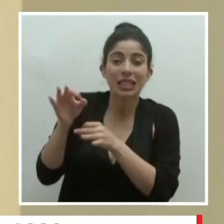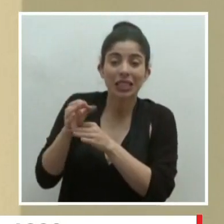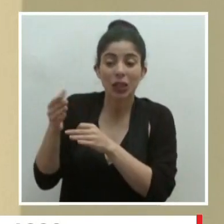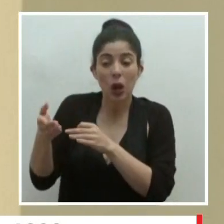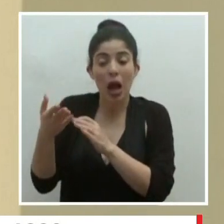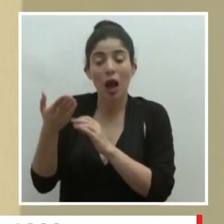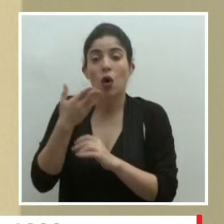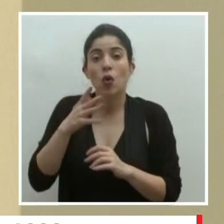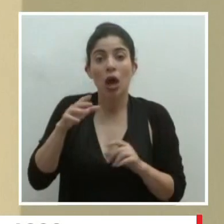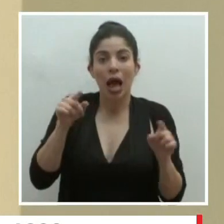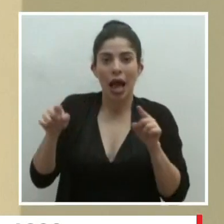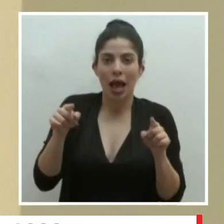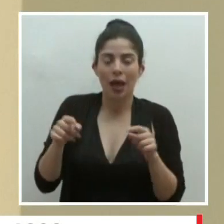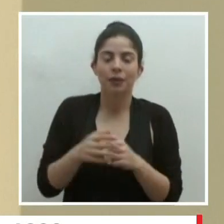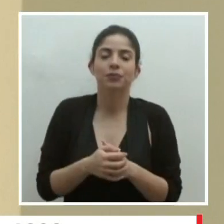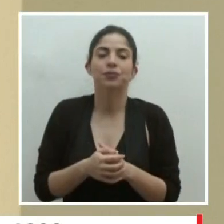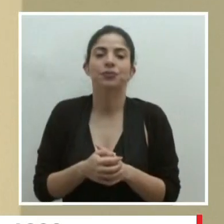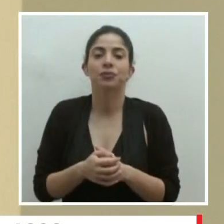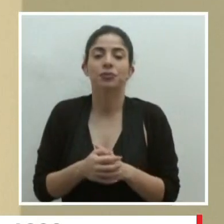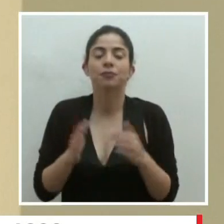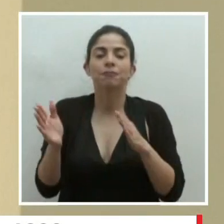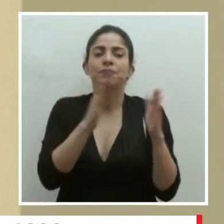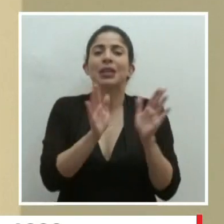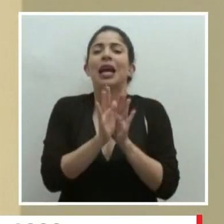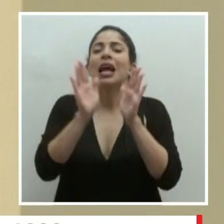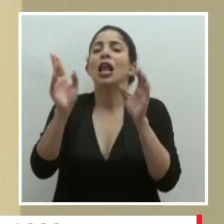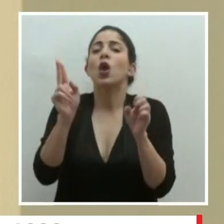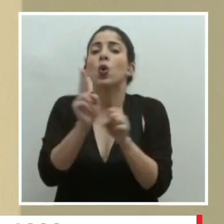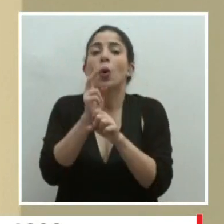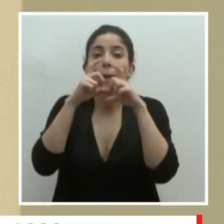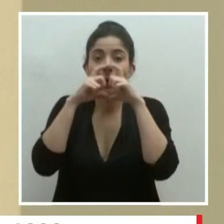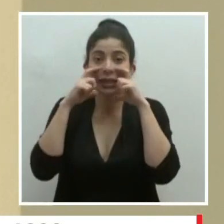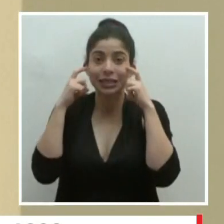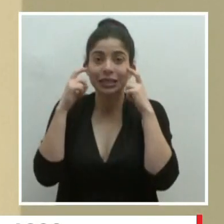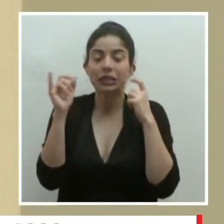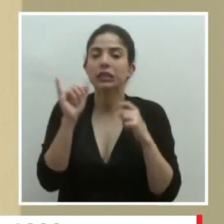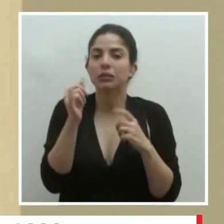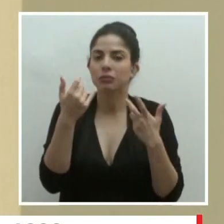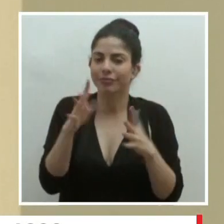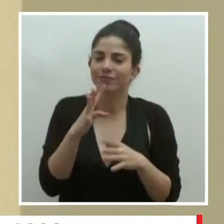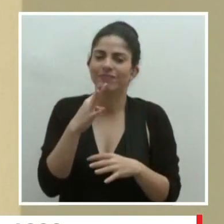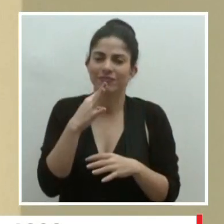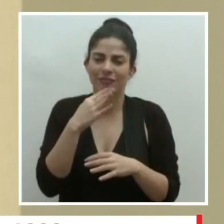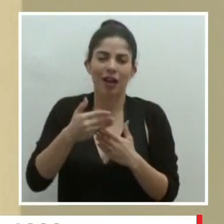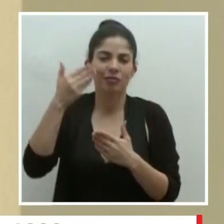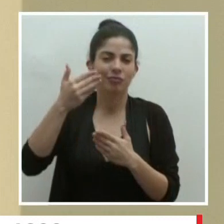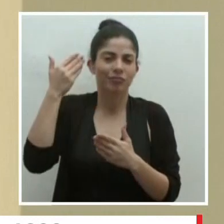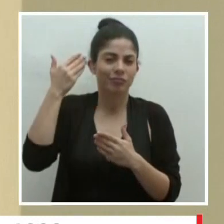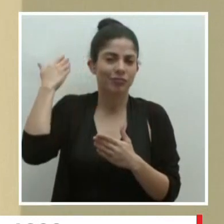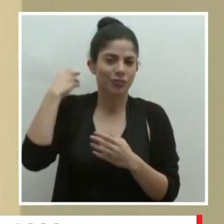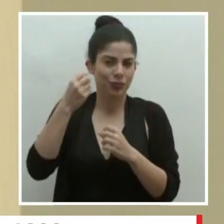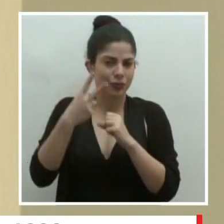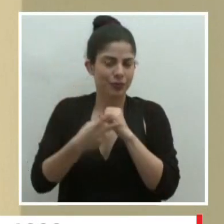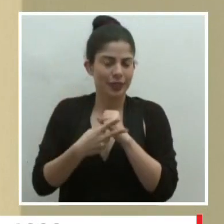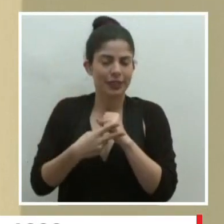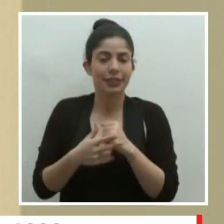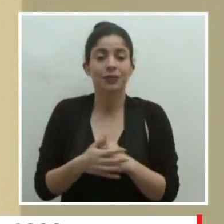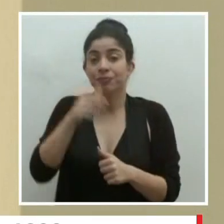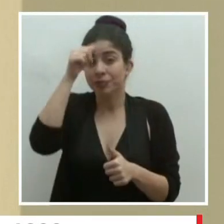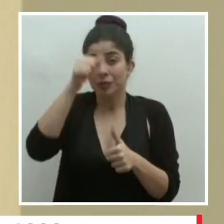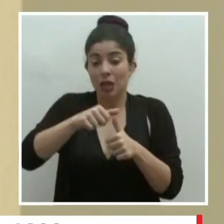alerta naranja. Con respecto a la generalización en el uso de mascarillas, también nos hemos referido a ese tema pues, en varias ocasiones. Recordemos que